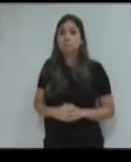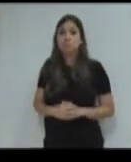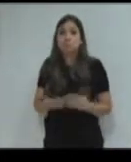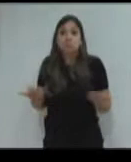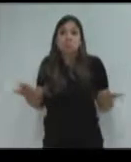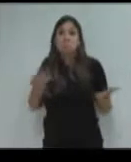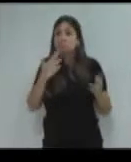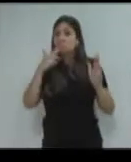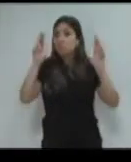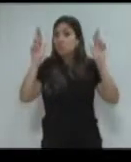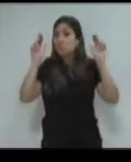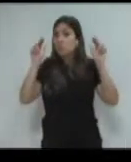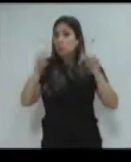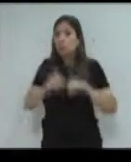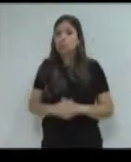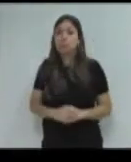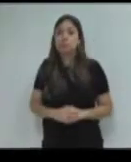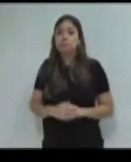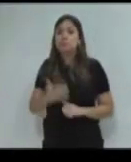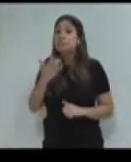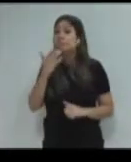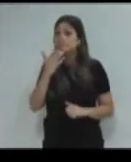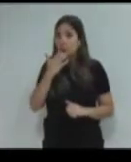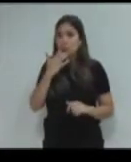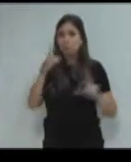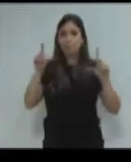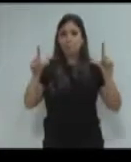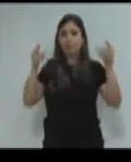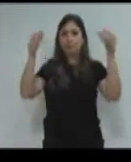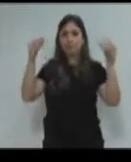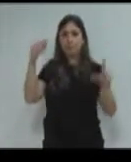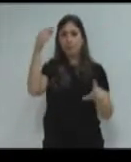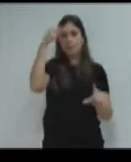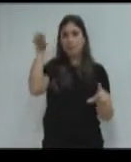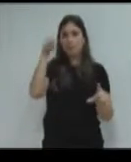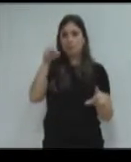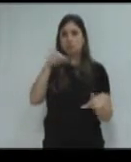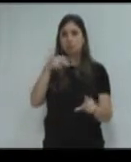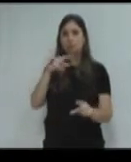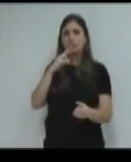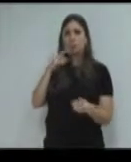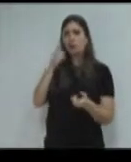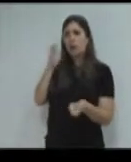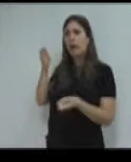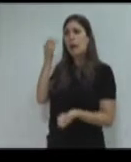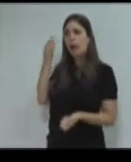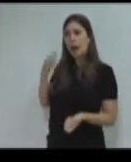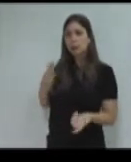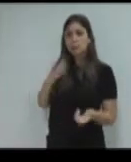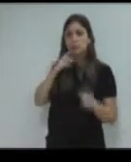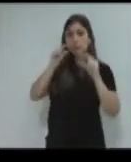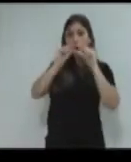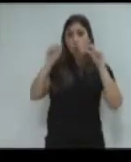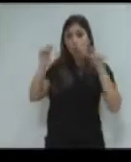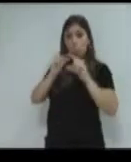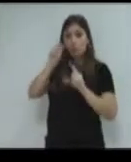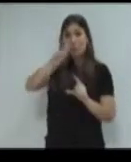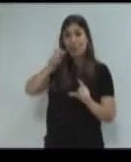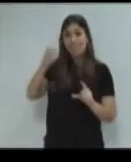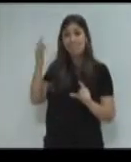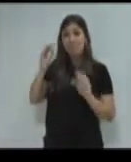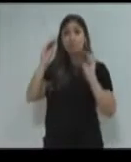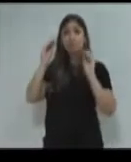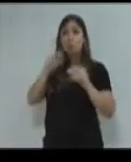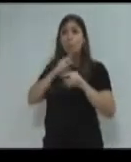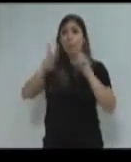un título. Si no, el lector de pantalla no lo va a leer. O sea, tiene que haber, las columnas y las filas tienen que tener unos títulos, ambas. Cada